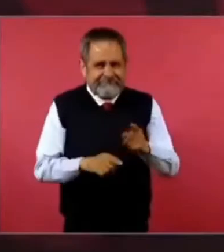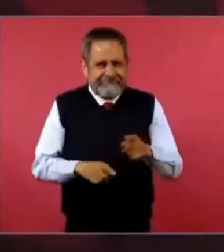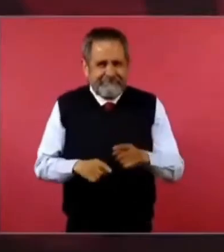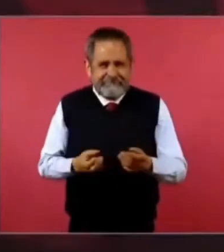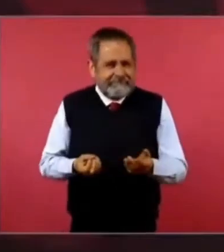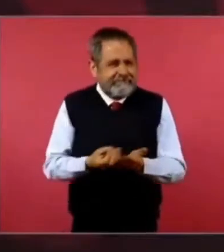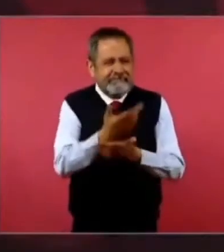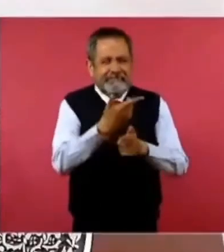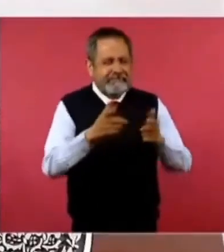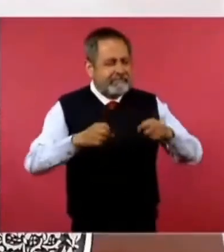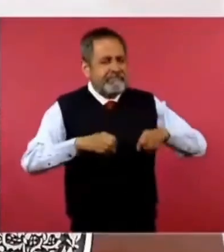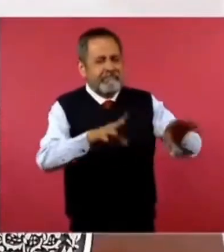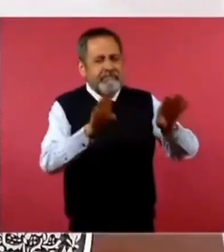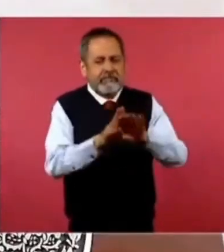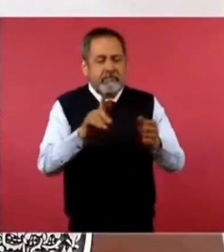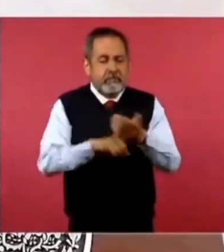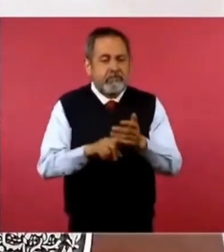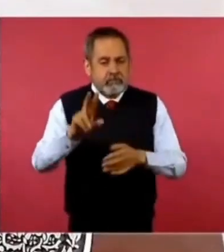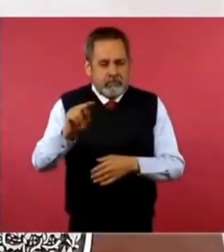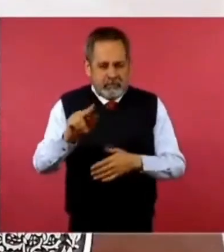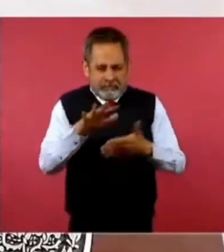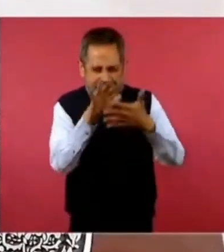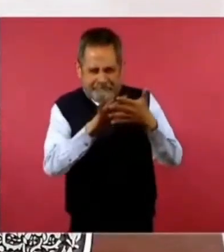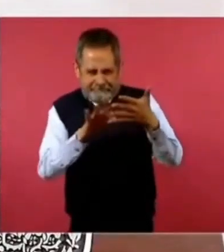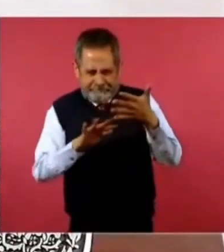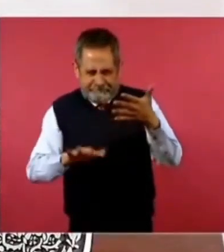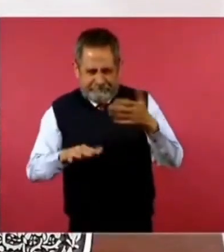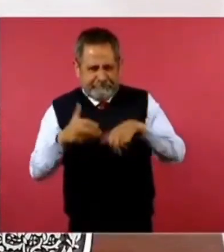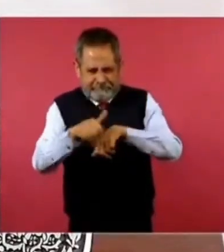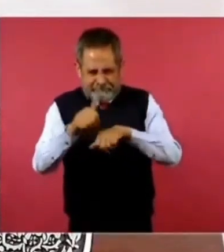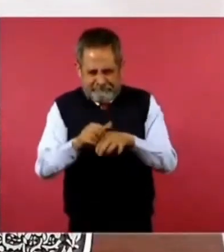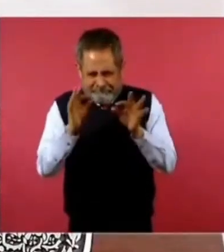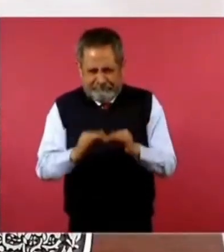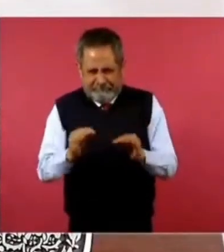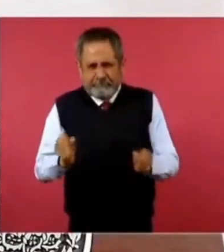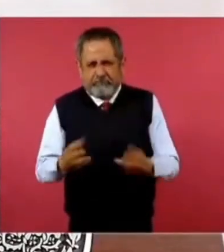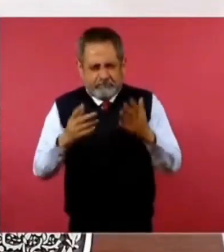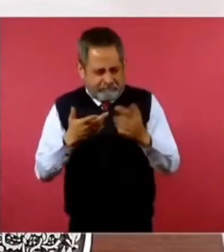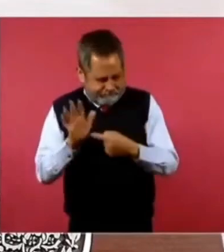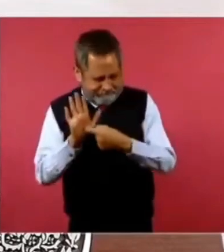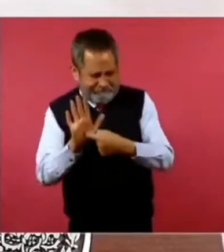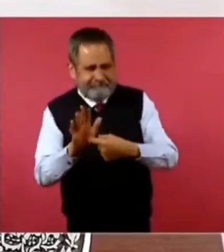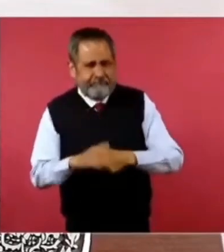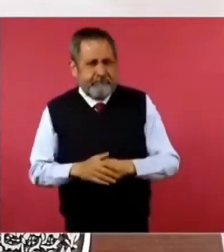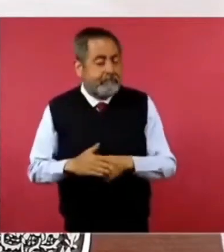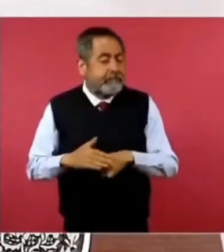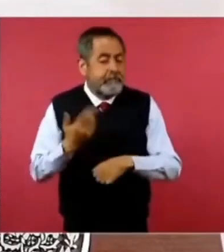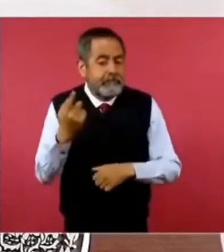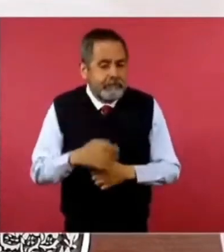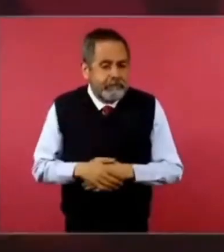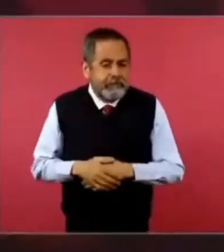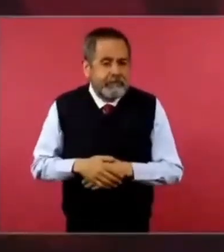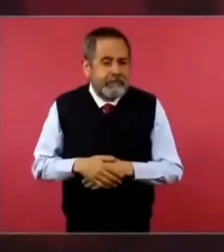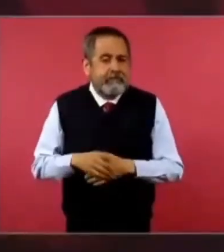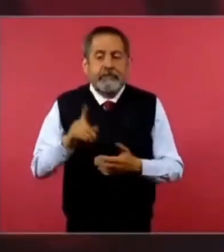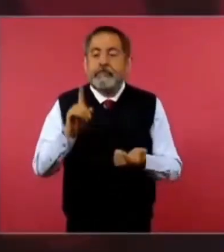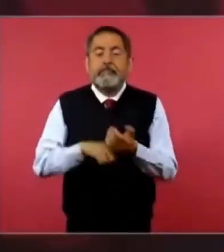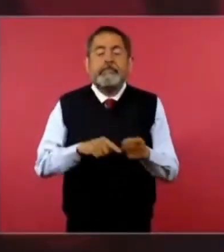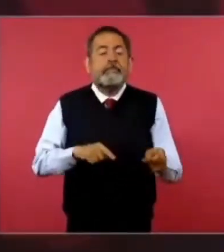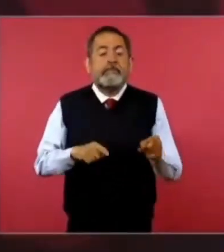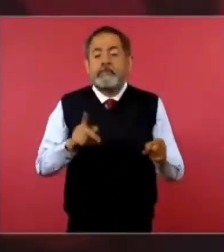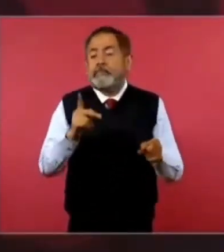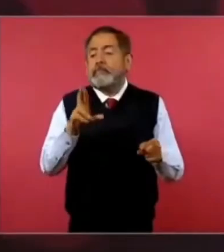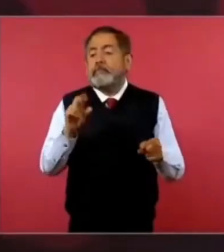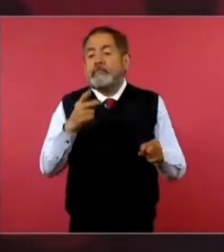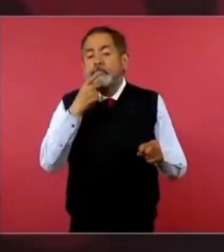como a 80, en el texto viene el número exacto, porque se refugian,